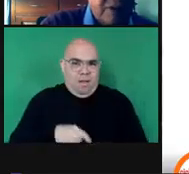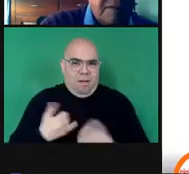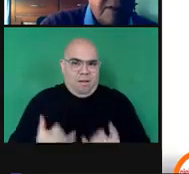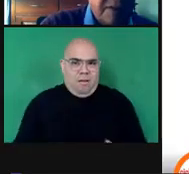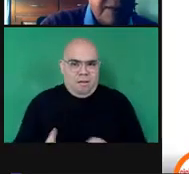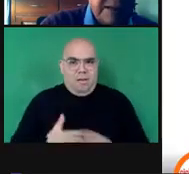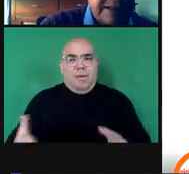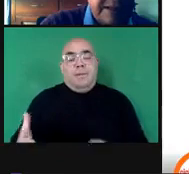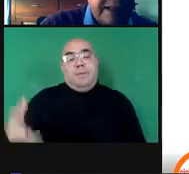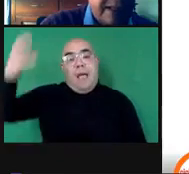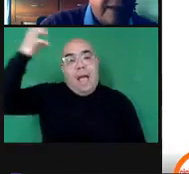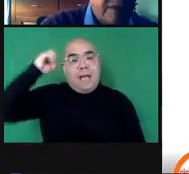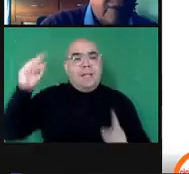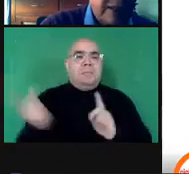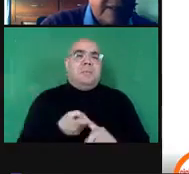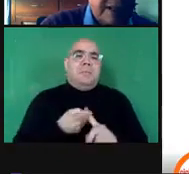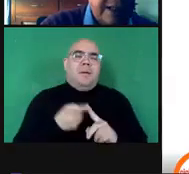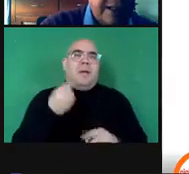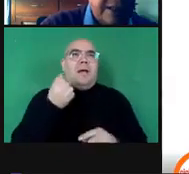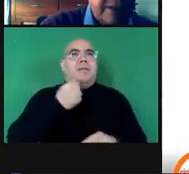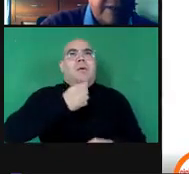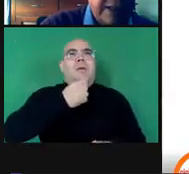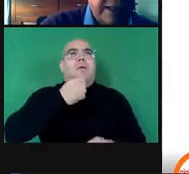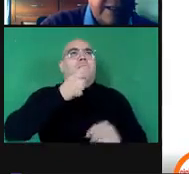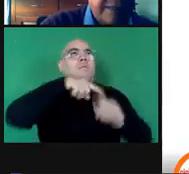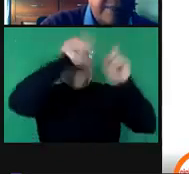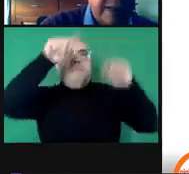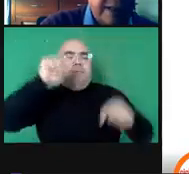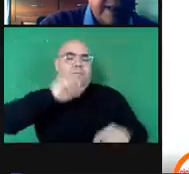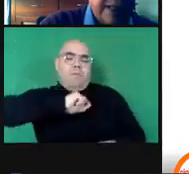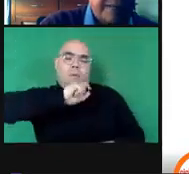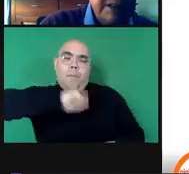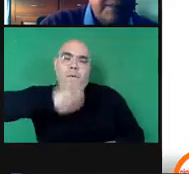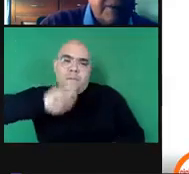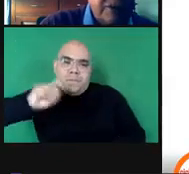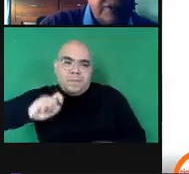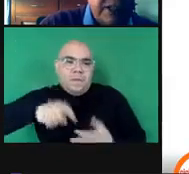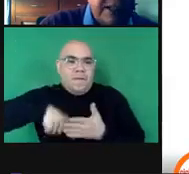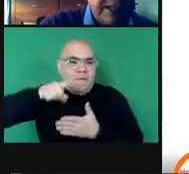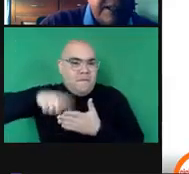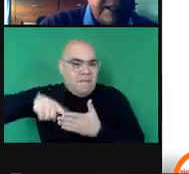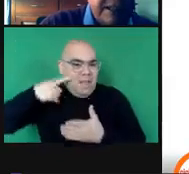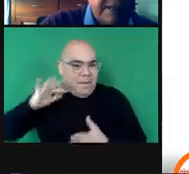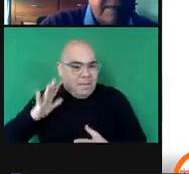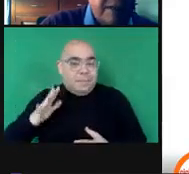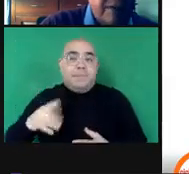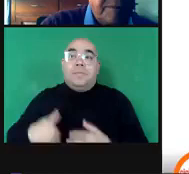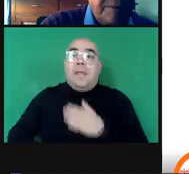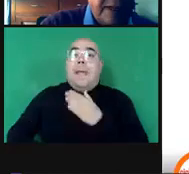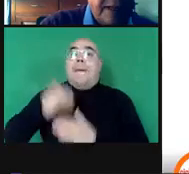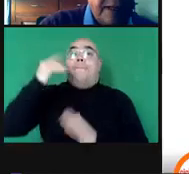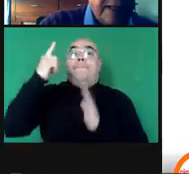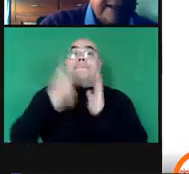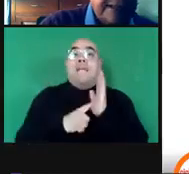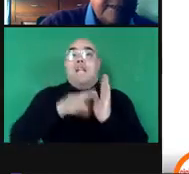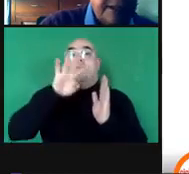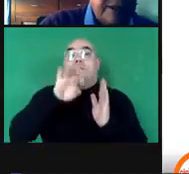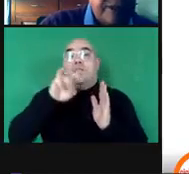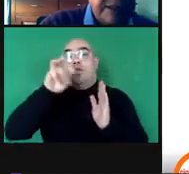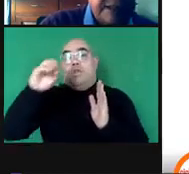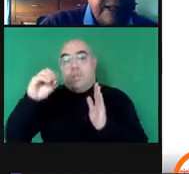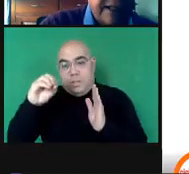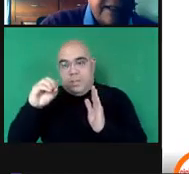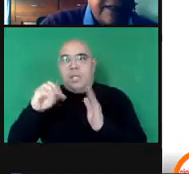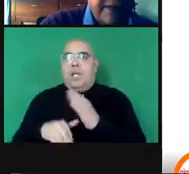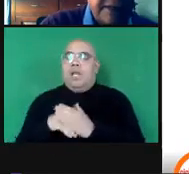primero como firmas, que eran como una marca de territorialidad, y al principio de los 80 se intensificó esta